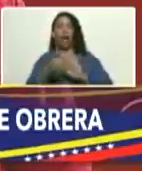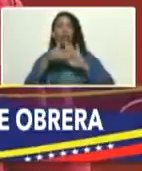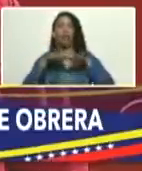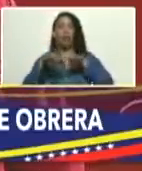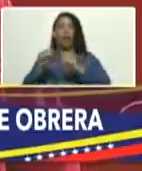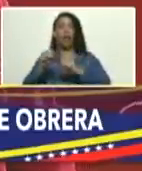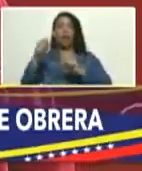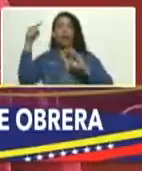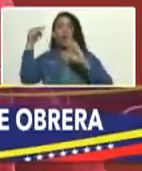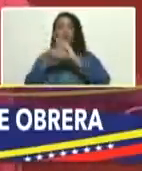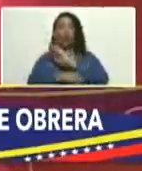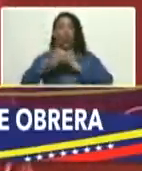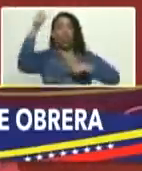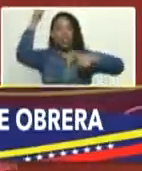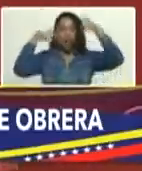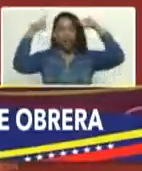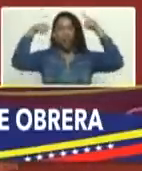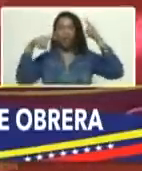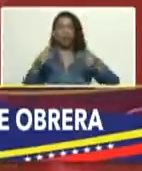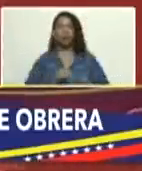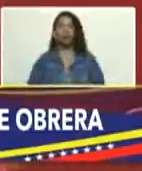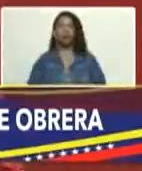antiimperialista y profundamente chavista.